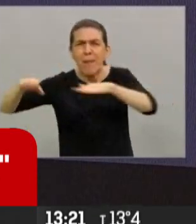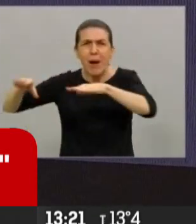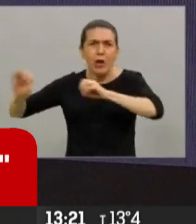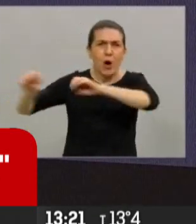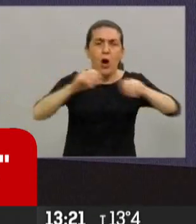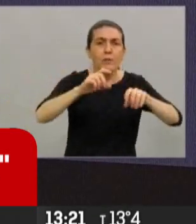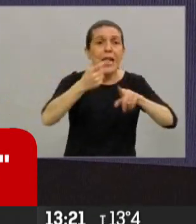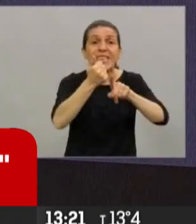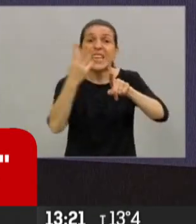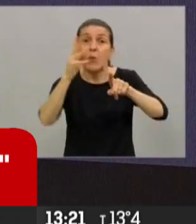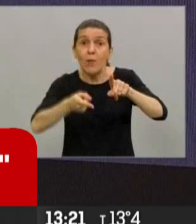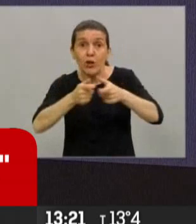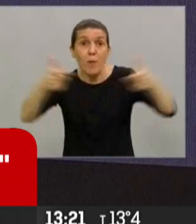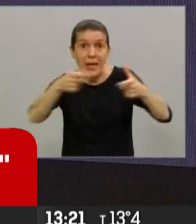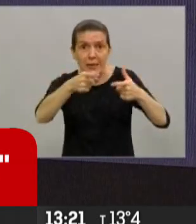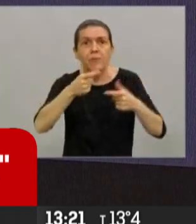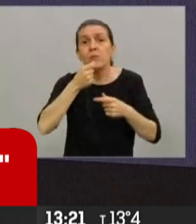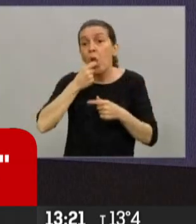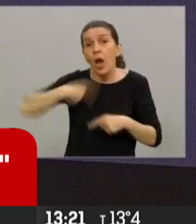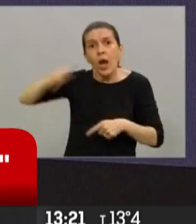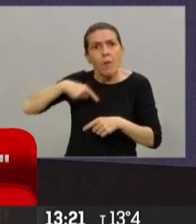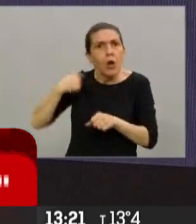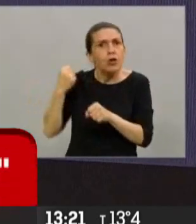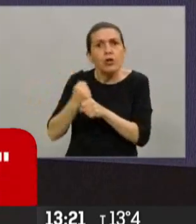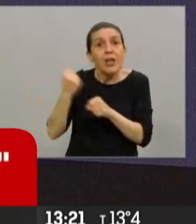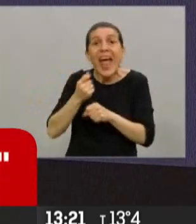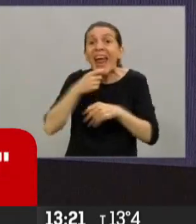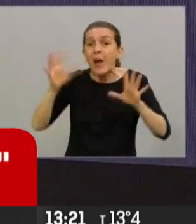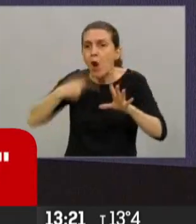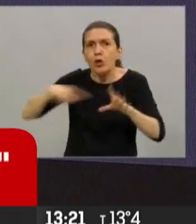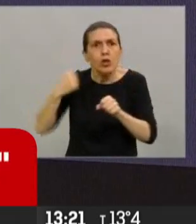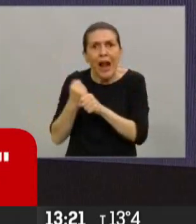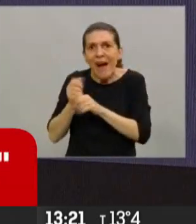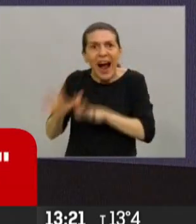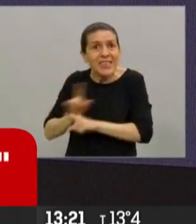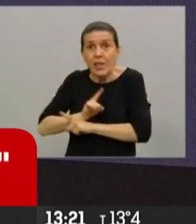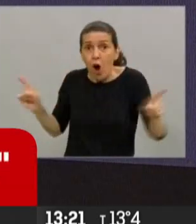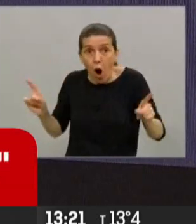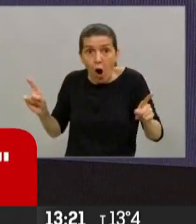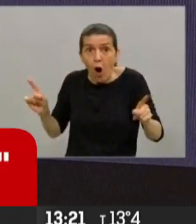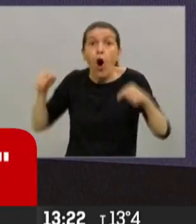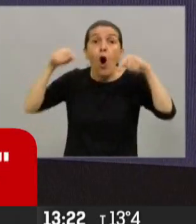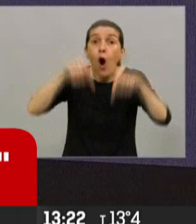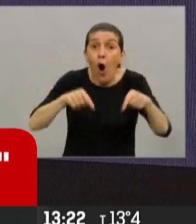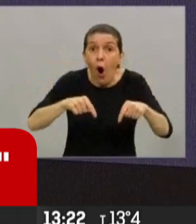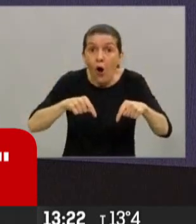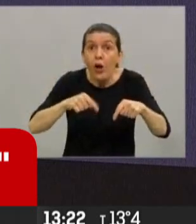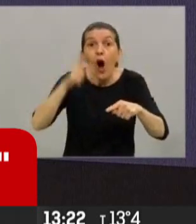si no hubiéramos trabajado como trabajamos para incrementar el número de camas, hoy tendríamos